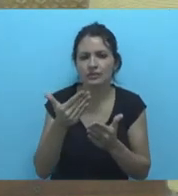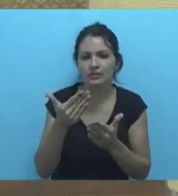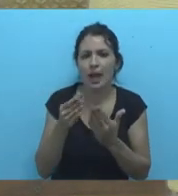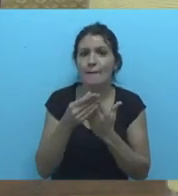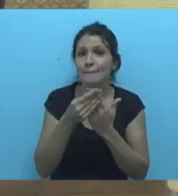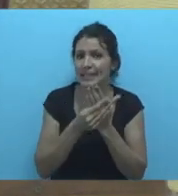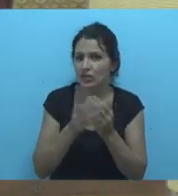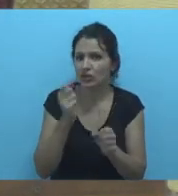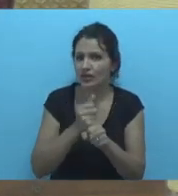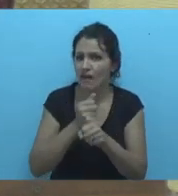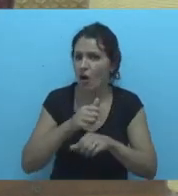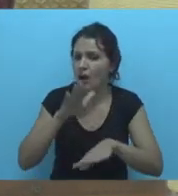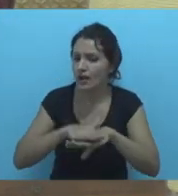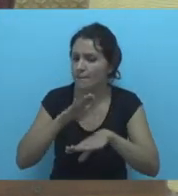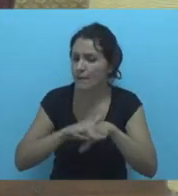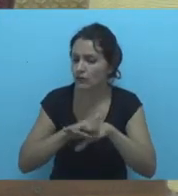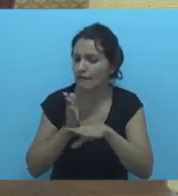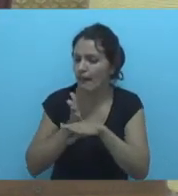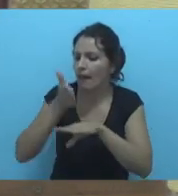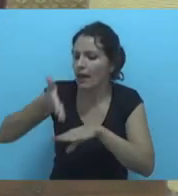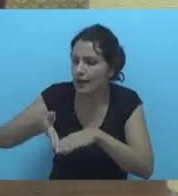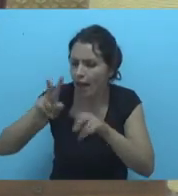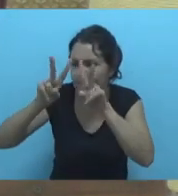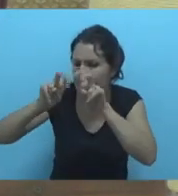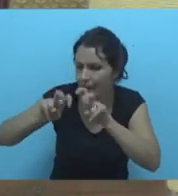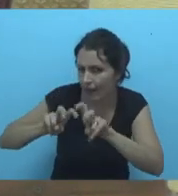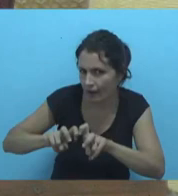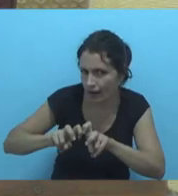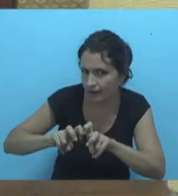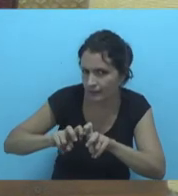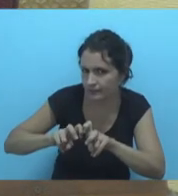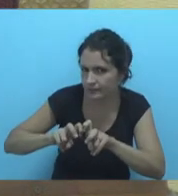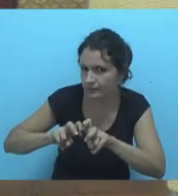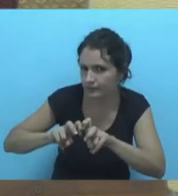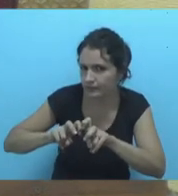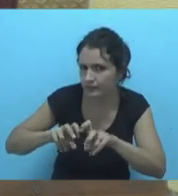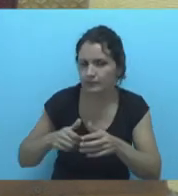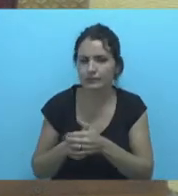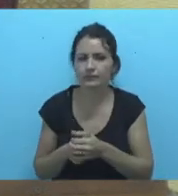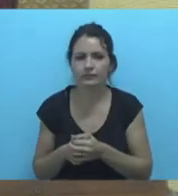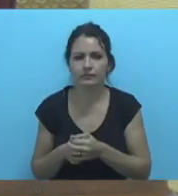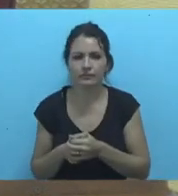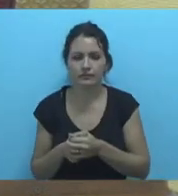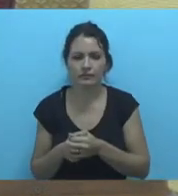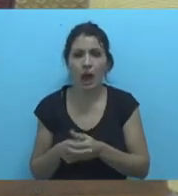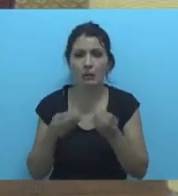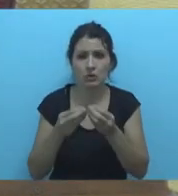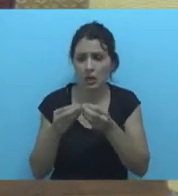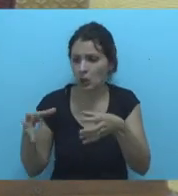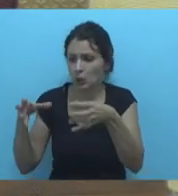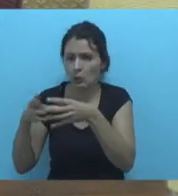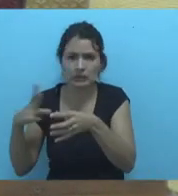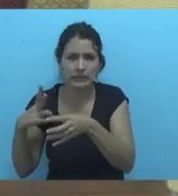tome directamente injerencia en esto para darle un abrazo desde el Estado, ya que el poder de lo que tiene enfrente es